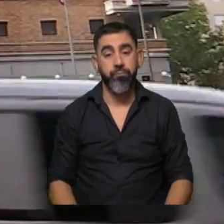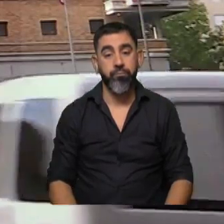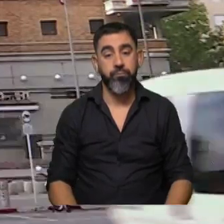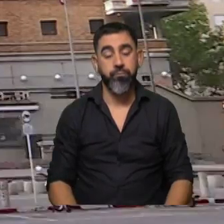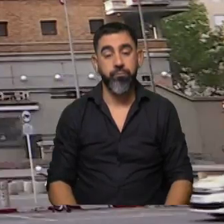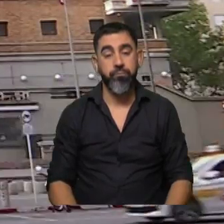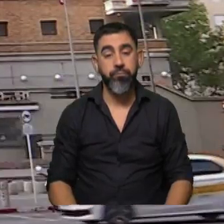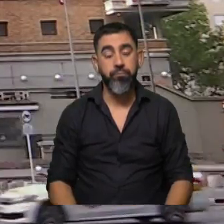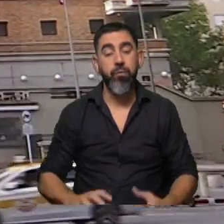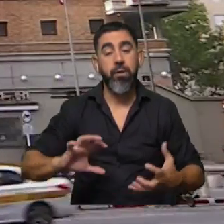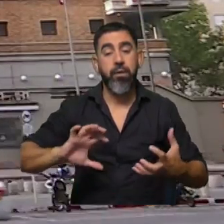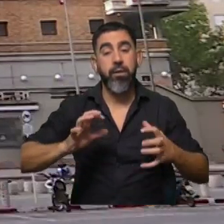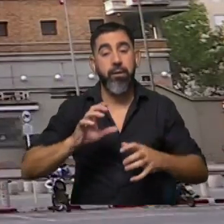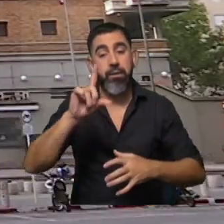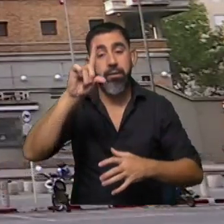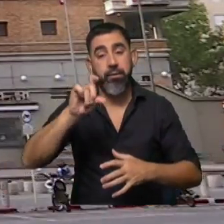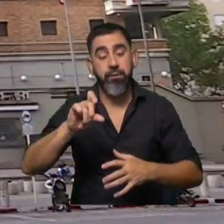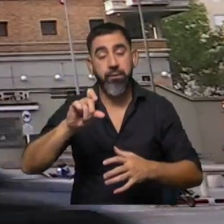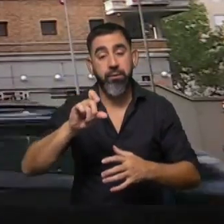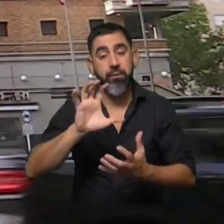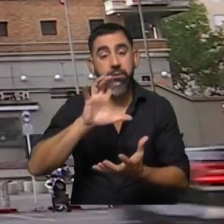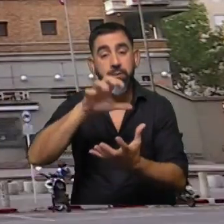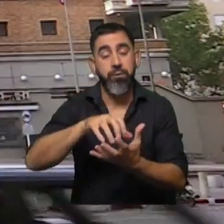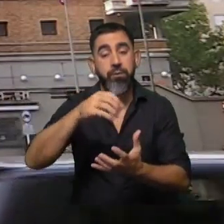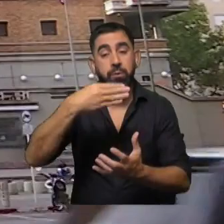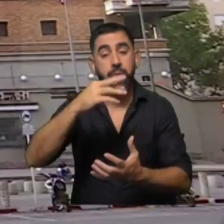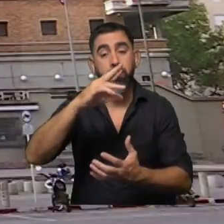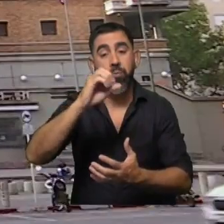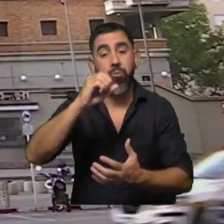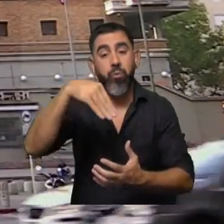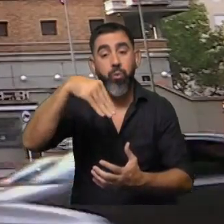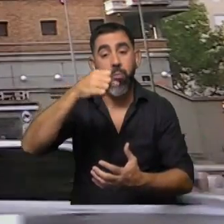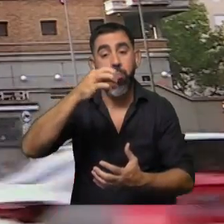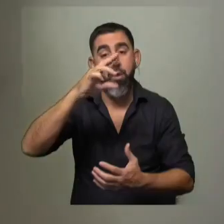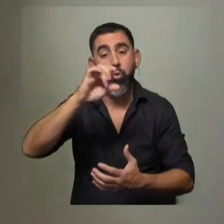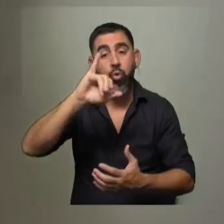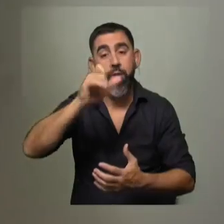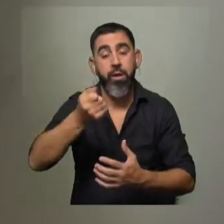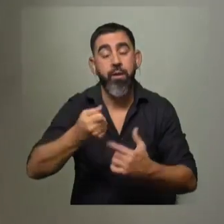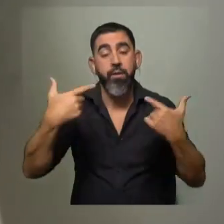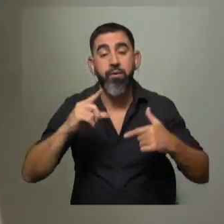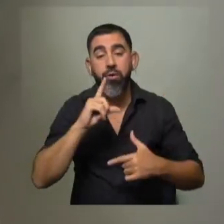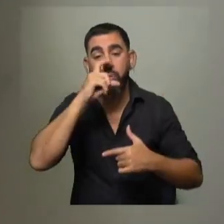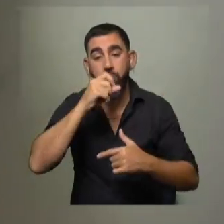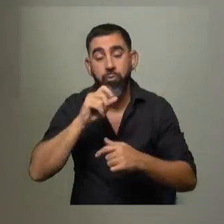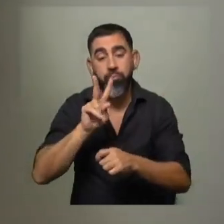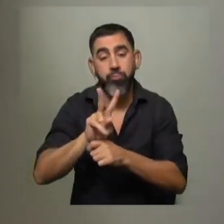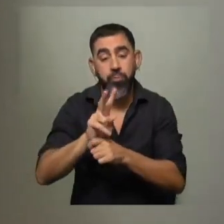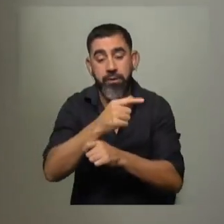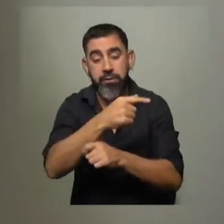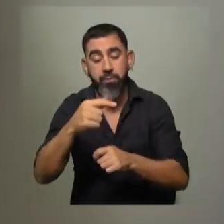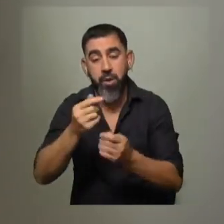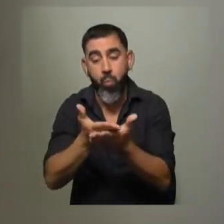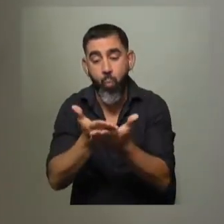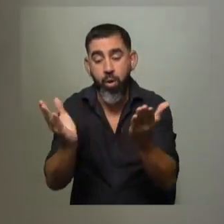En el marco de la crisis hídrica, el Departamento de Bromatología de la Intendencia de Montevideo ha intensificado semanalmente la toma de muestras